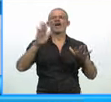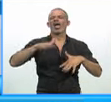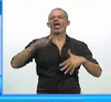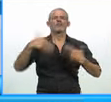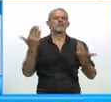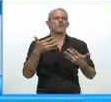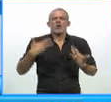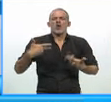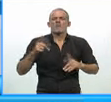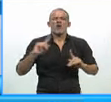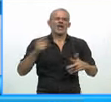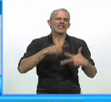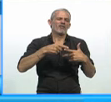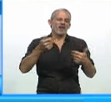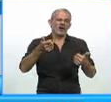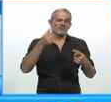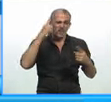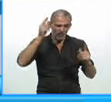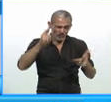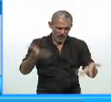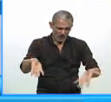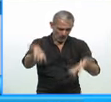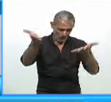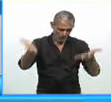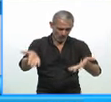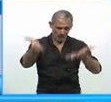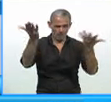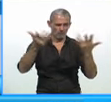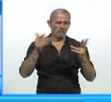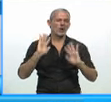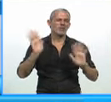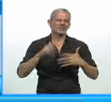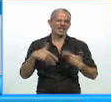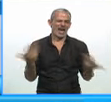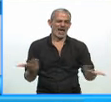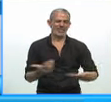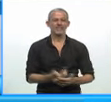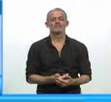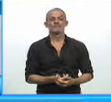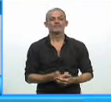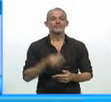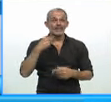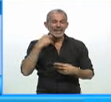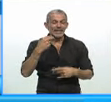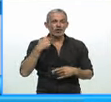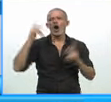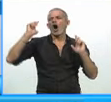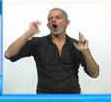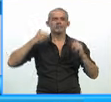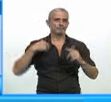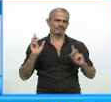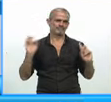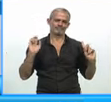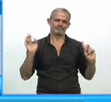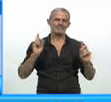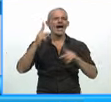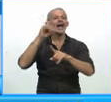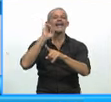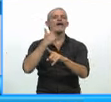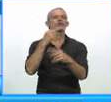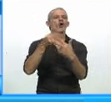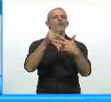menos molesta, claro. Le banca la fiesta. Podés hacer una fiesta cuando quieras, entonces, no le va a molestar tanto. No soy tan fiestero. Klaus, ¿cómo te